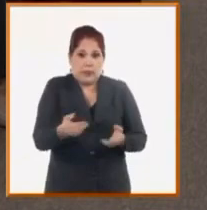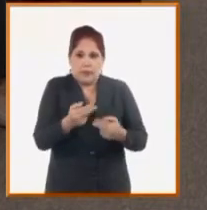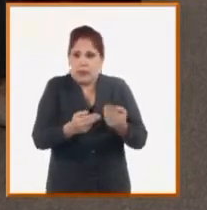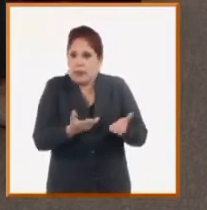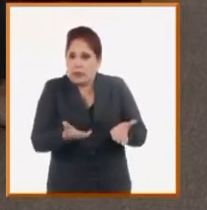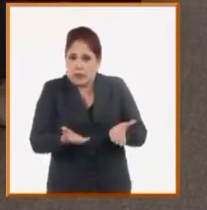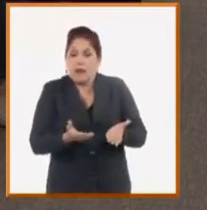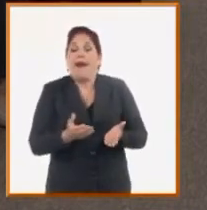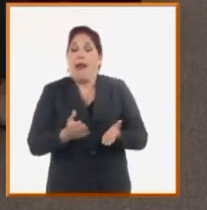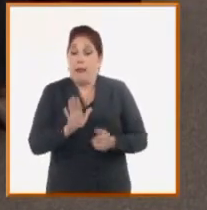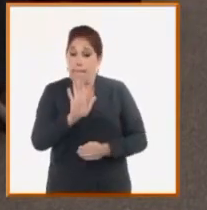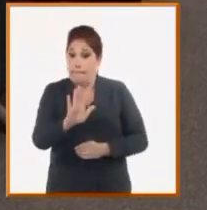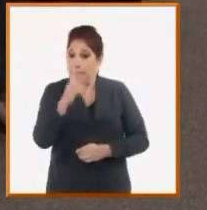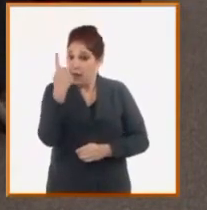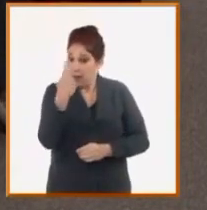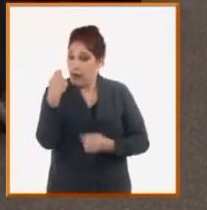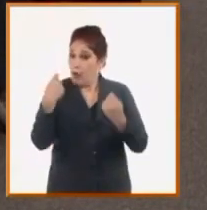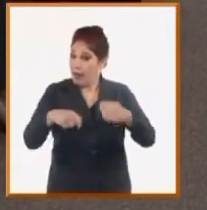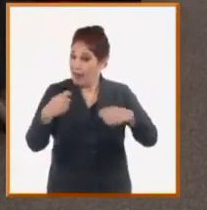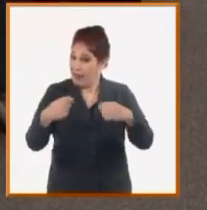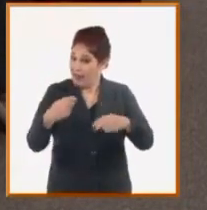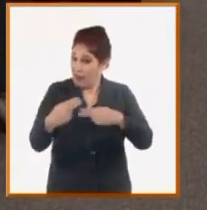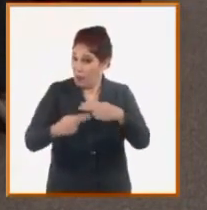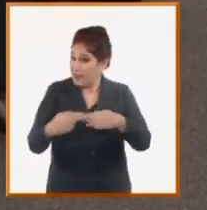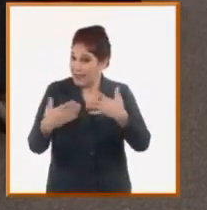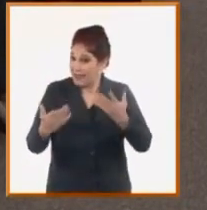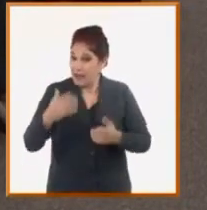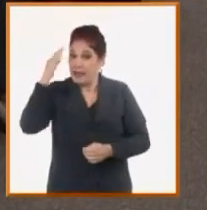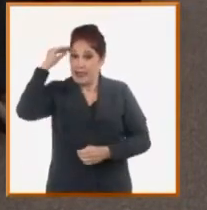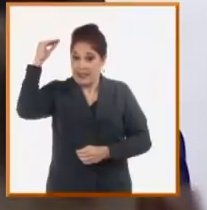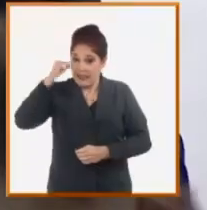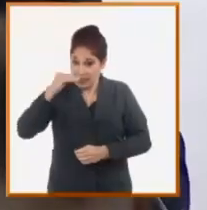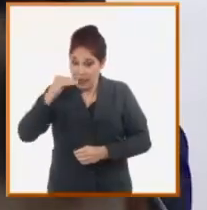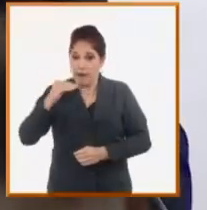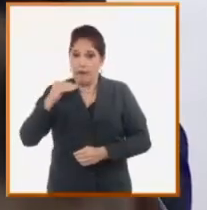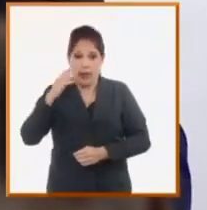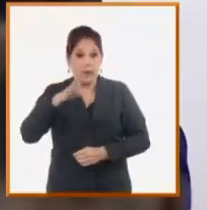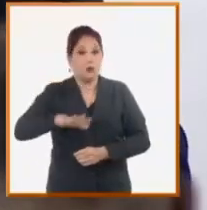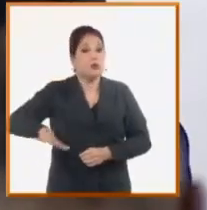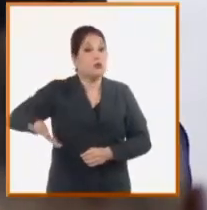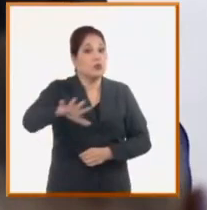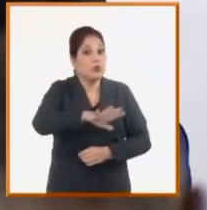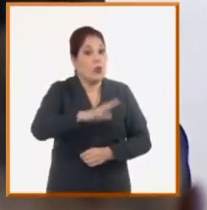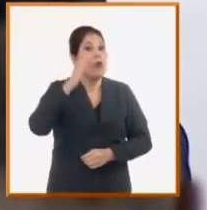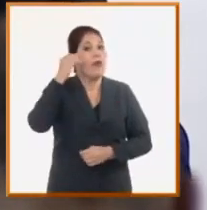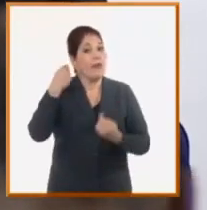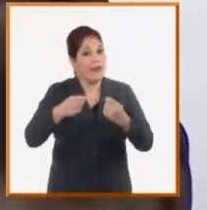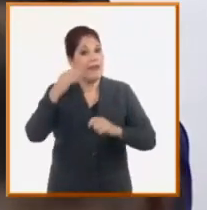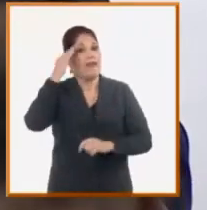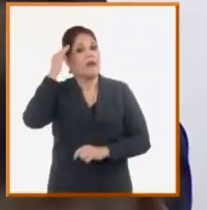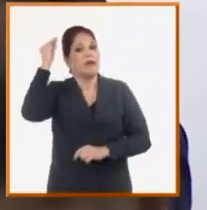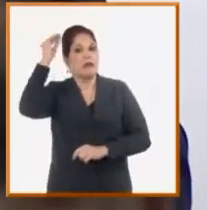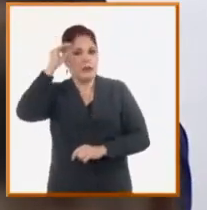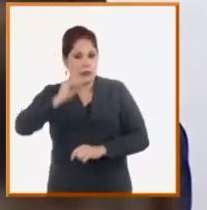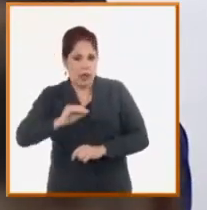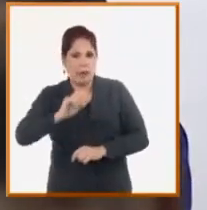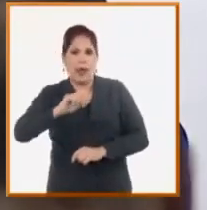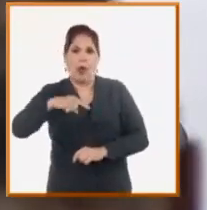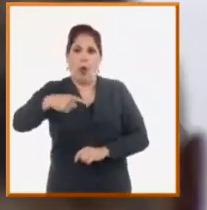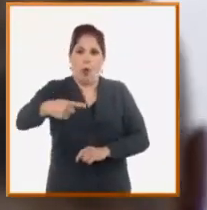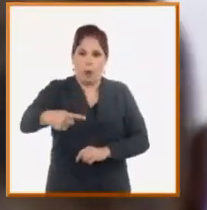Yo creo que lo primero que tenemos que todos estar conscientes, independientemente de estas